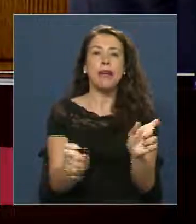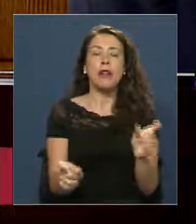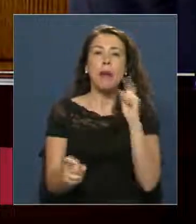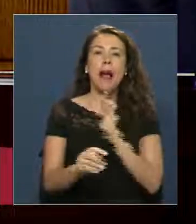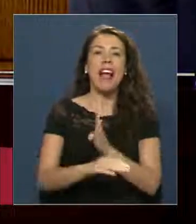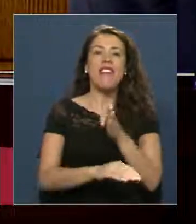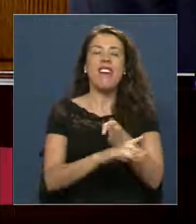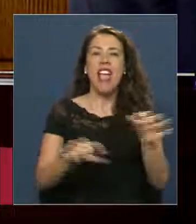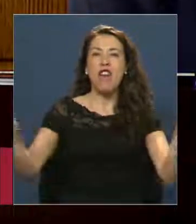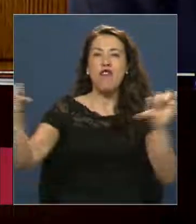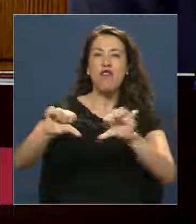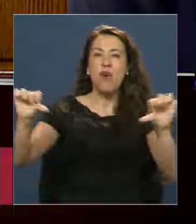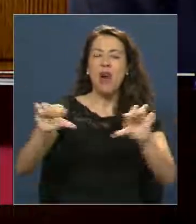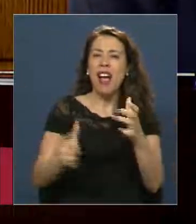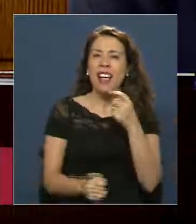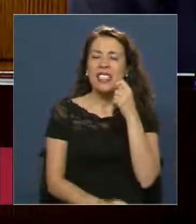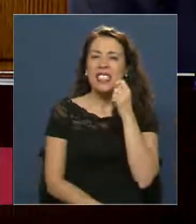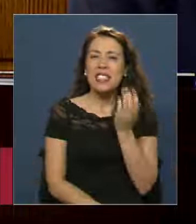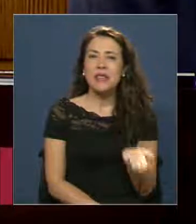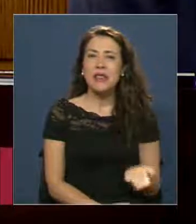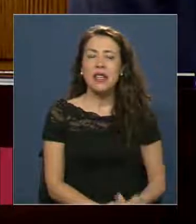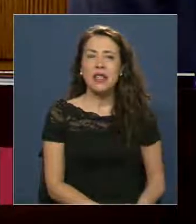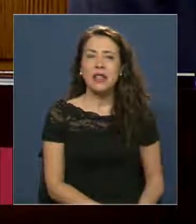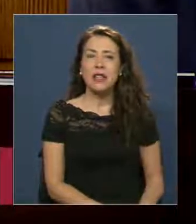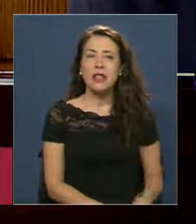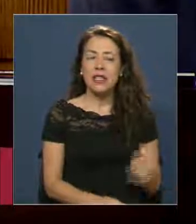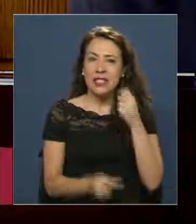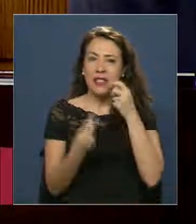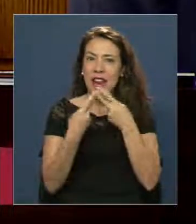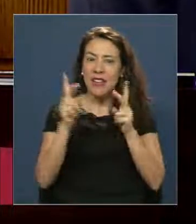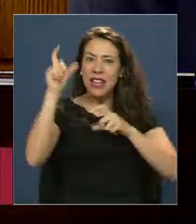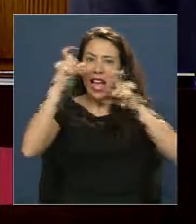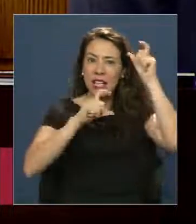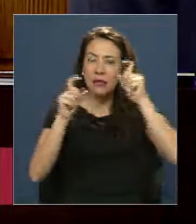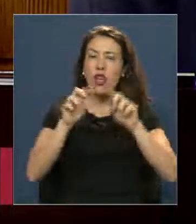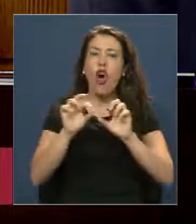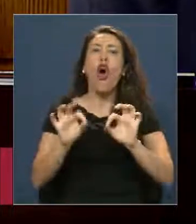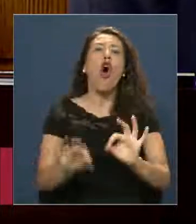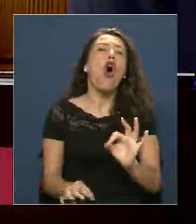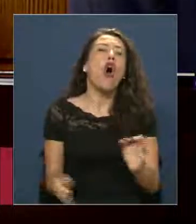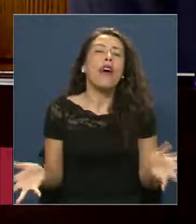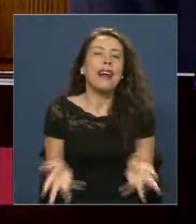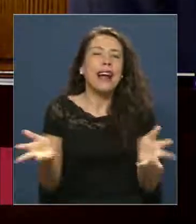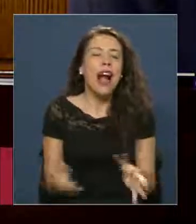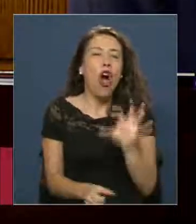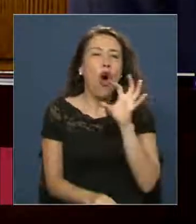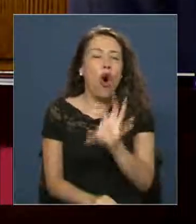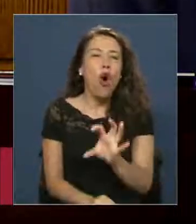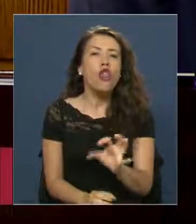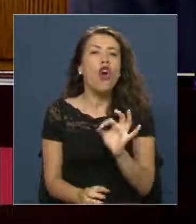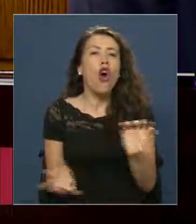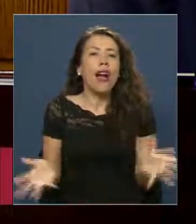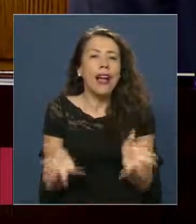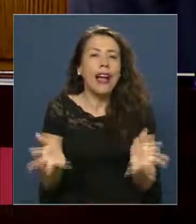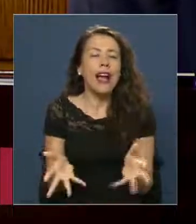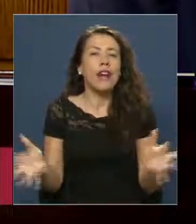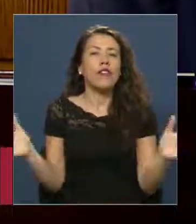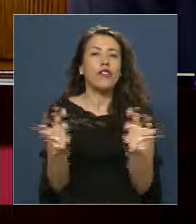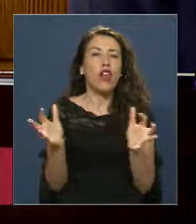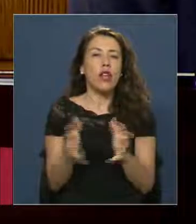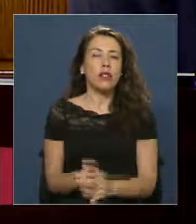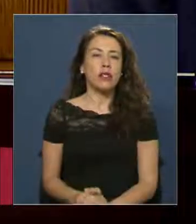vayan a funar, ¿qué es eso? ¿Es libertad de expresión? ¿Es incitación al odio? ¿Es incitación a la violencia?